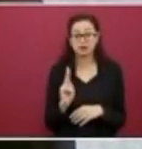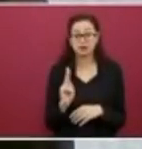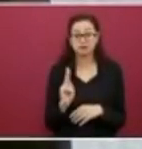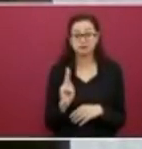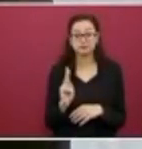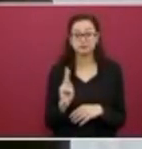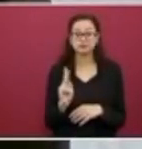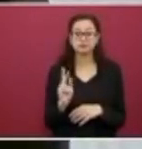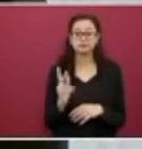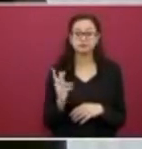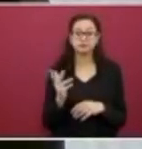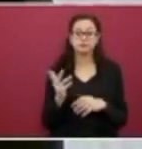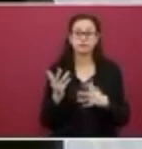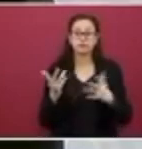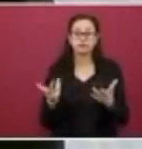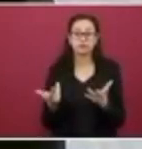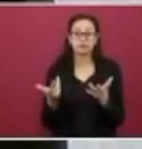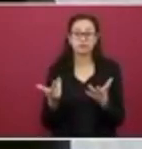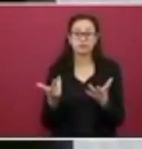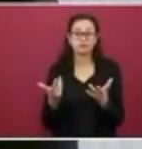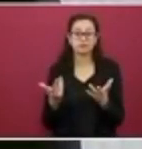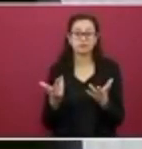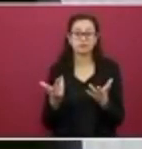como dejó una secuela de